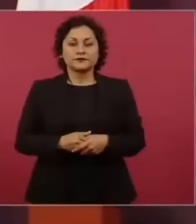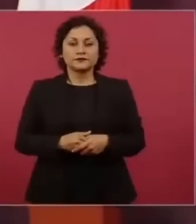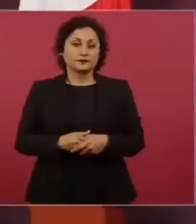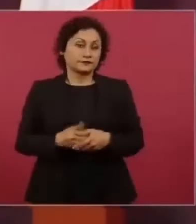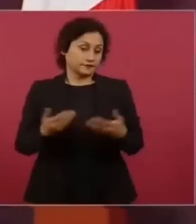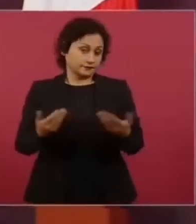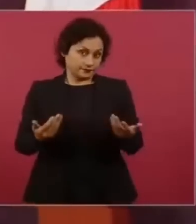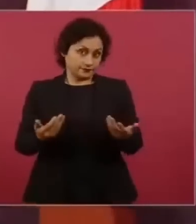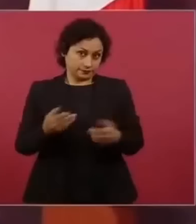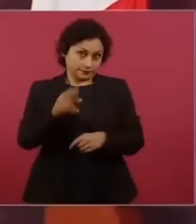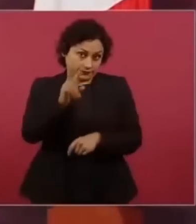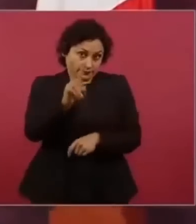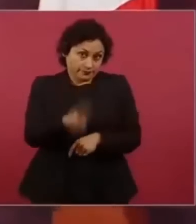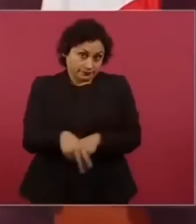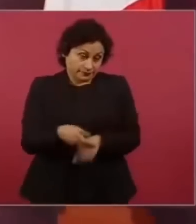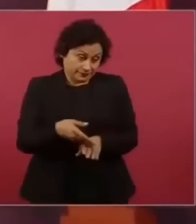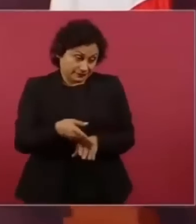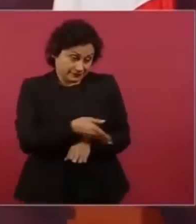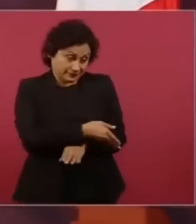delincuentes de cuello blanco